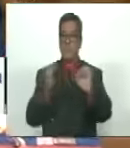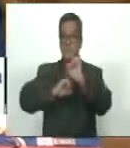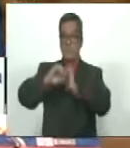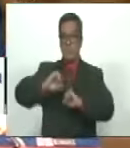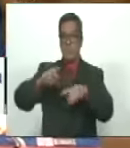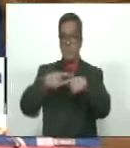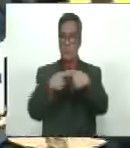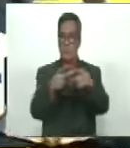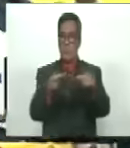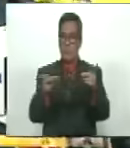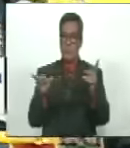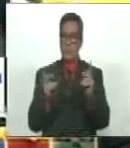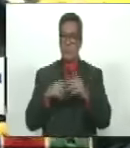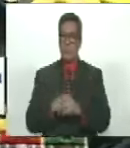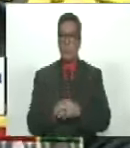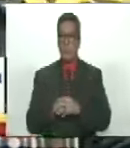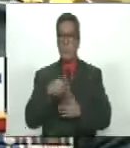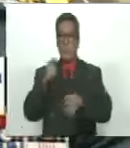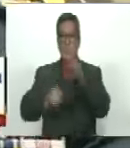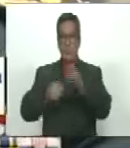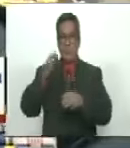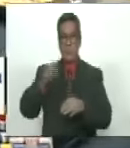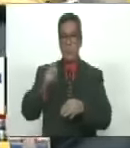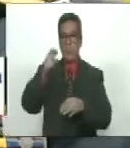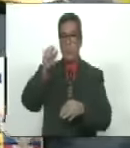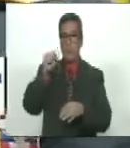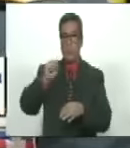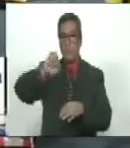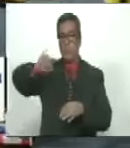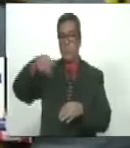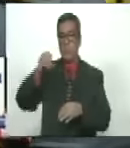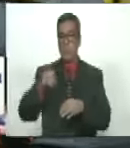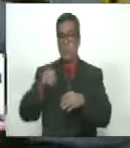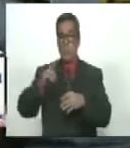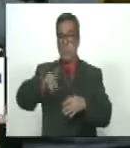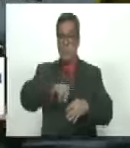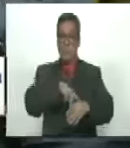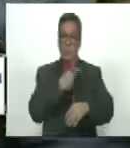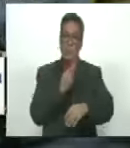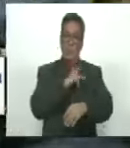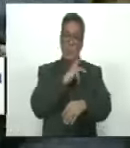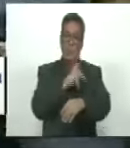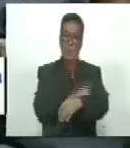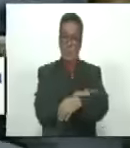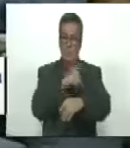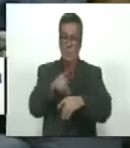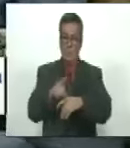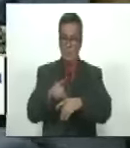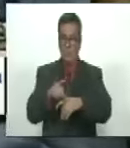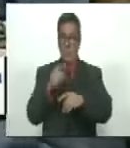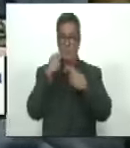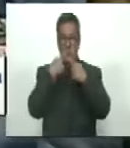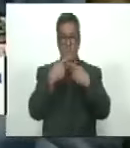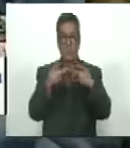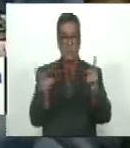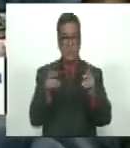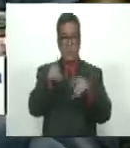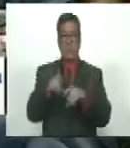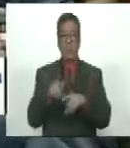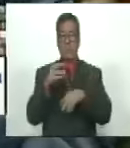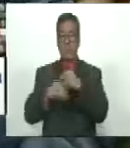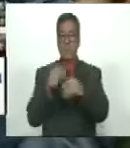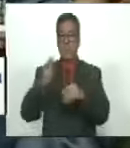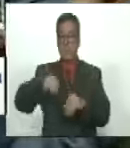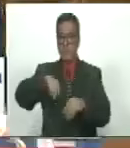Defensa Pública, el Tribunal Supremo de Justicia, el Poder Popular, quien es manifestación permanente de lo que